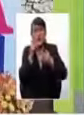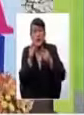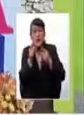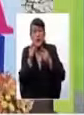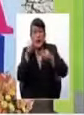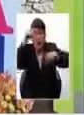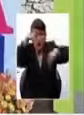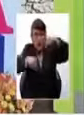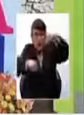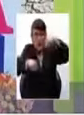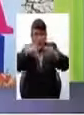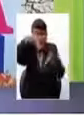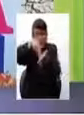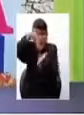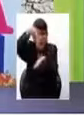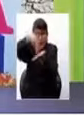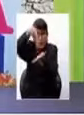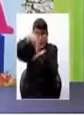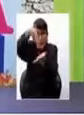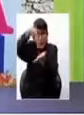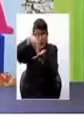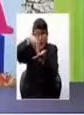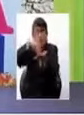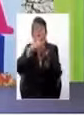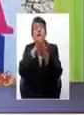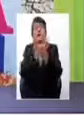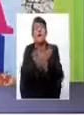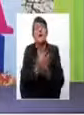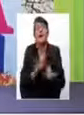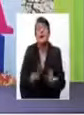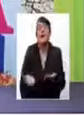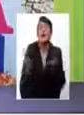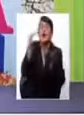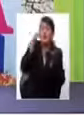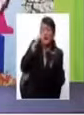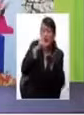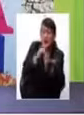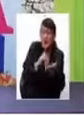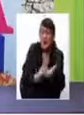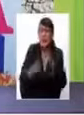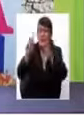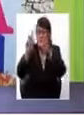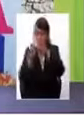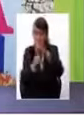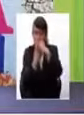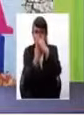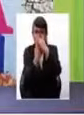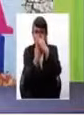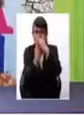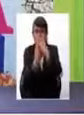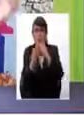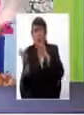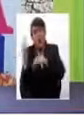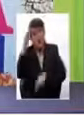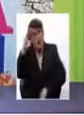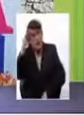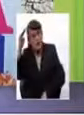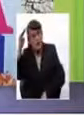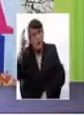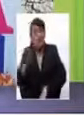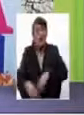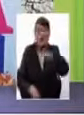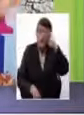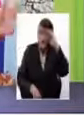tecnológica que se va diciendo. Esto del Tupac-Katari, ¿dónde ha